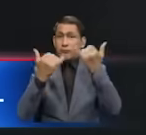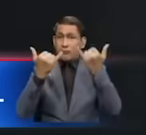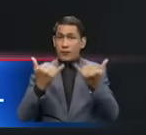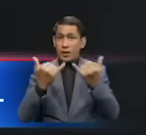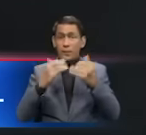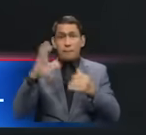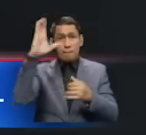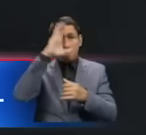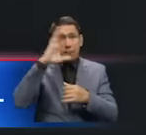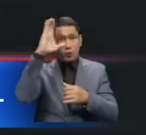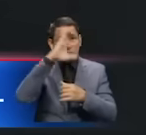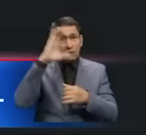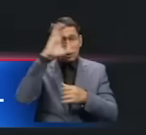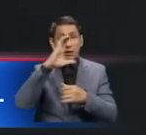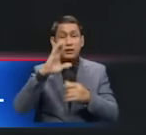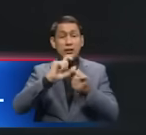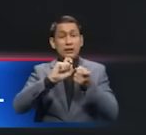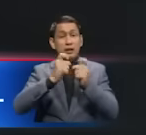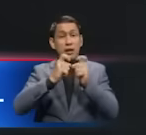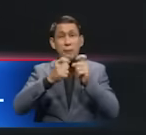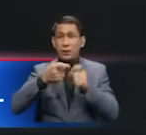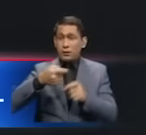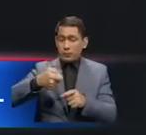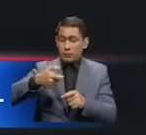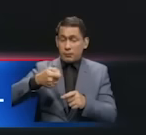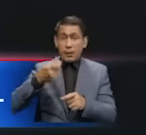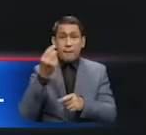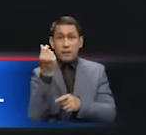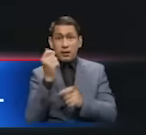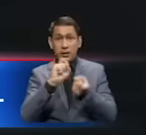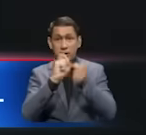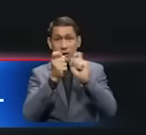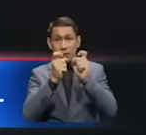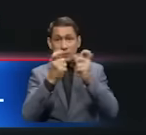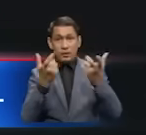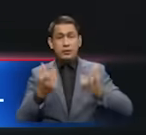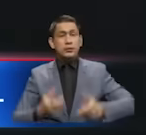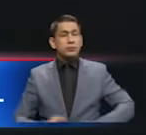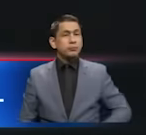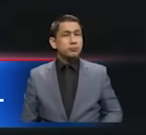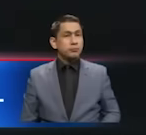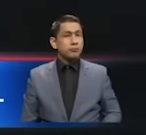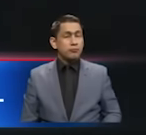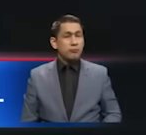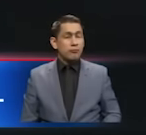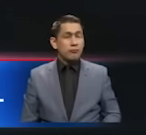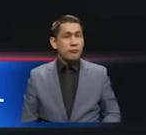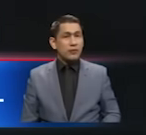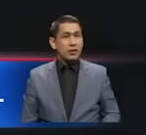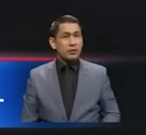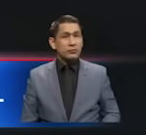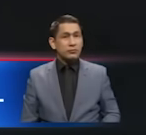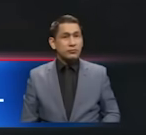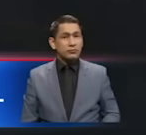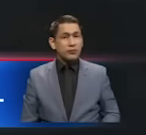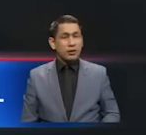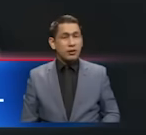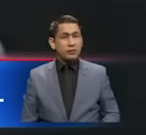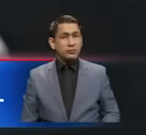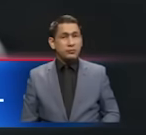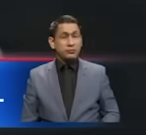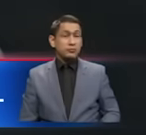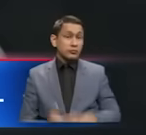reemplazar aquellas monedas que están deterioradas, evitar el redondeo o la inflación de los